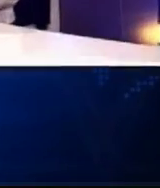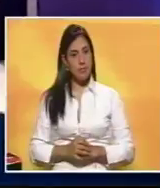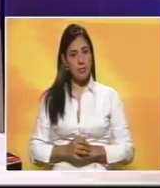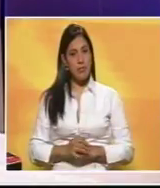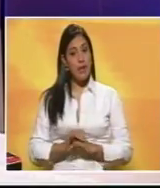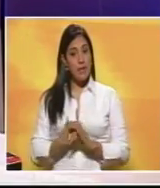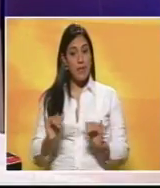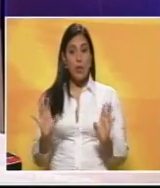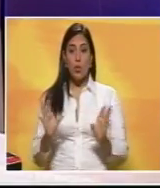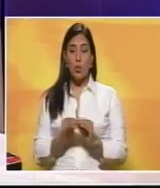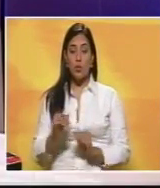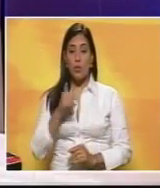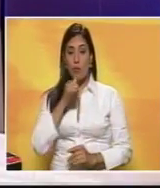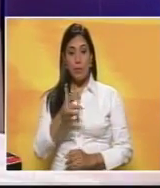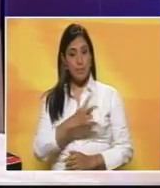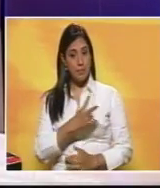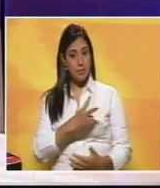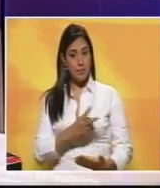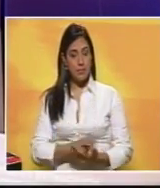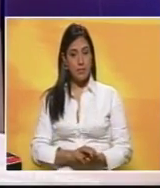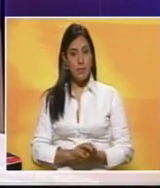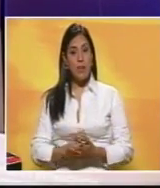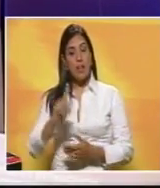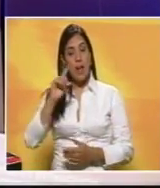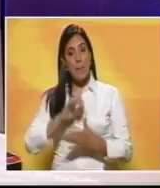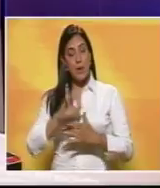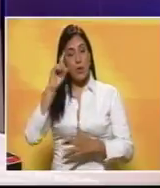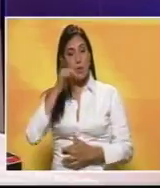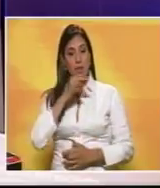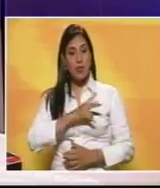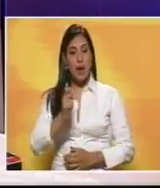Así concluimos la presente emisión de Noticiero Venevisión.